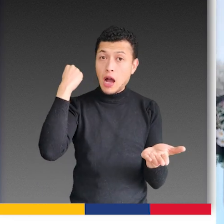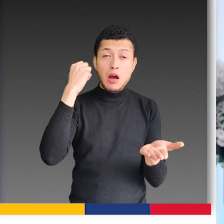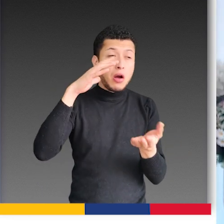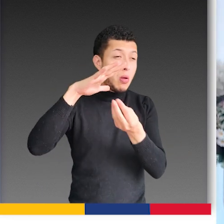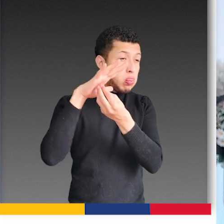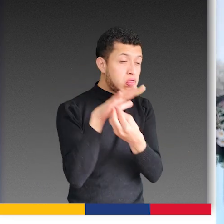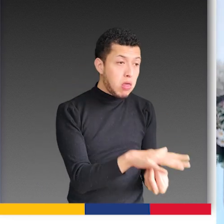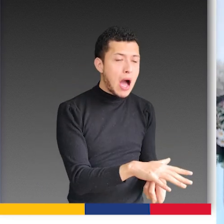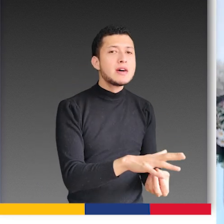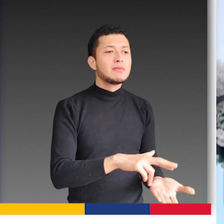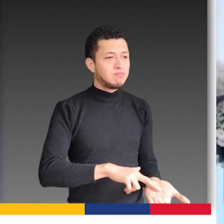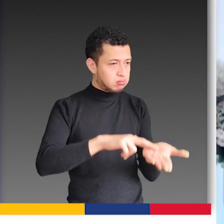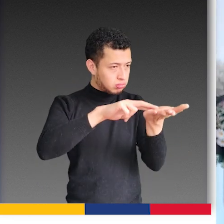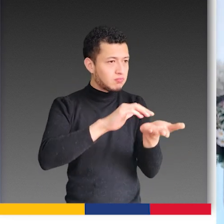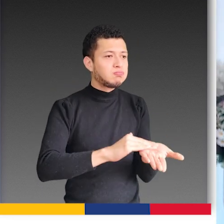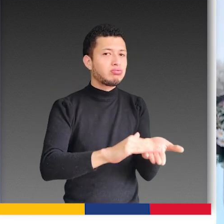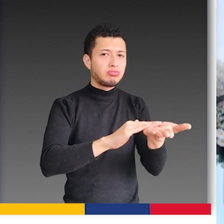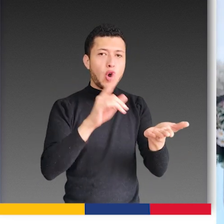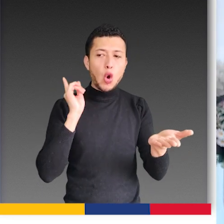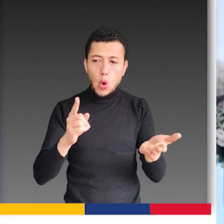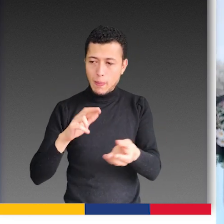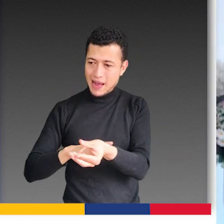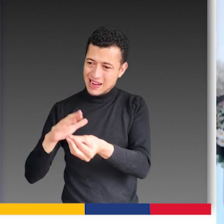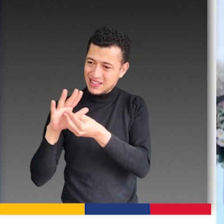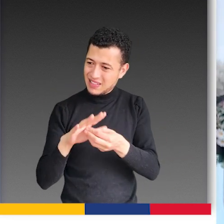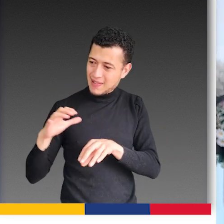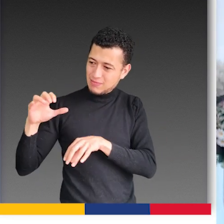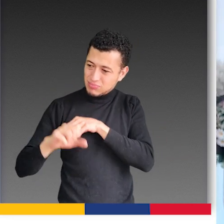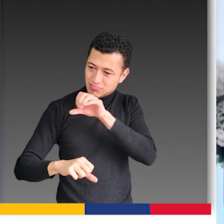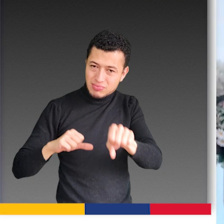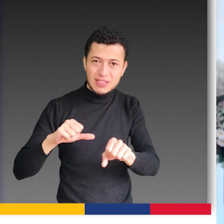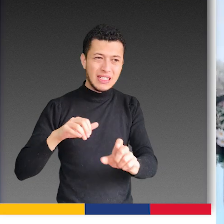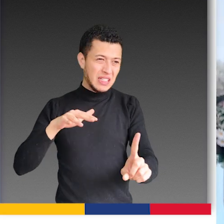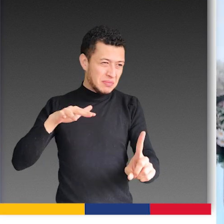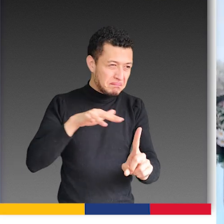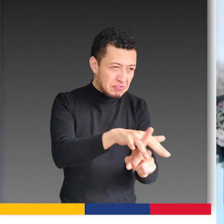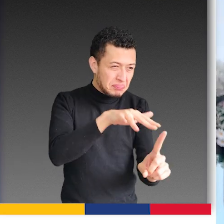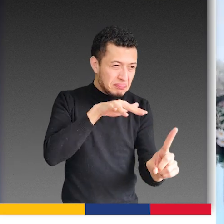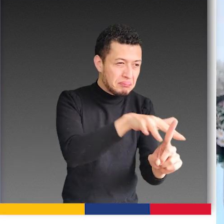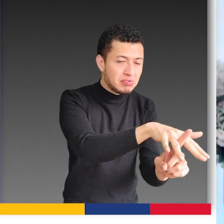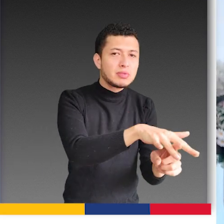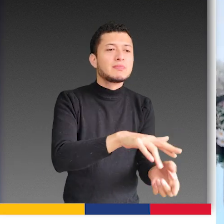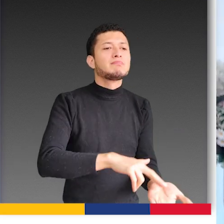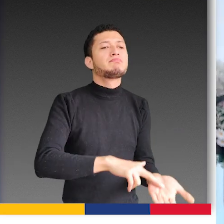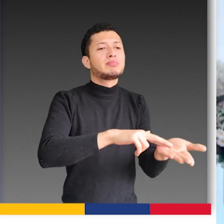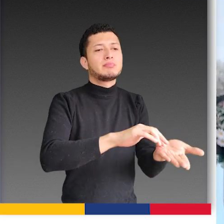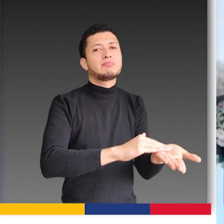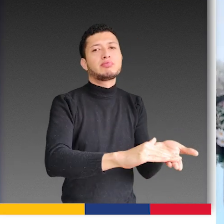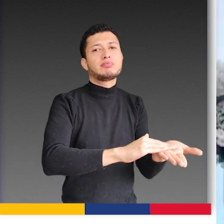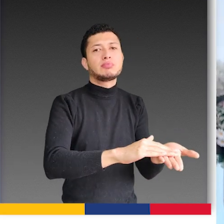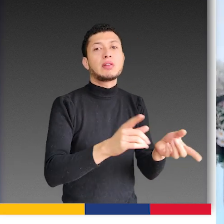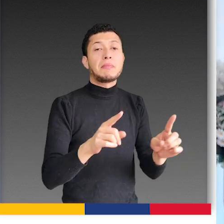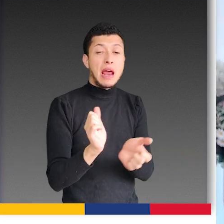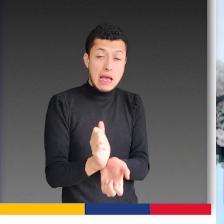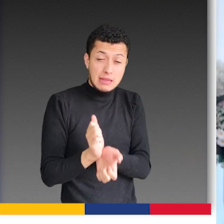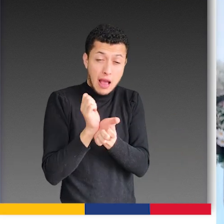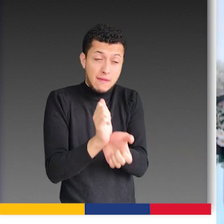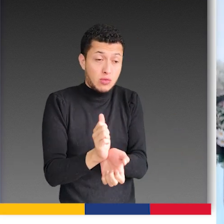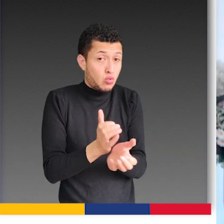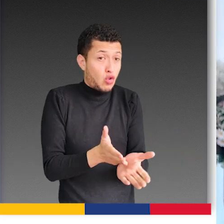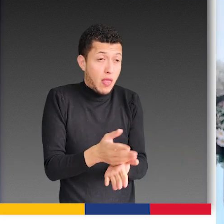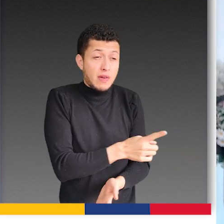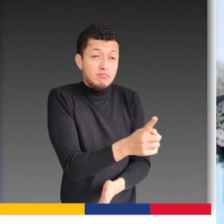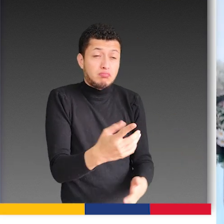agenda de reparaciones históricas sobre los efectos del racismo,